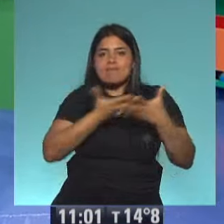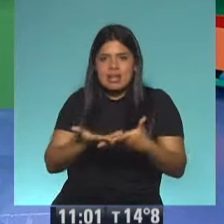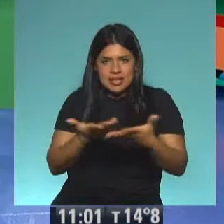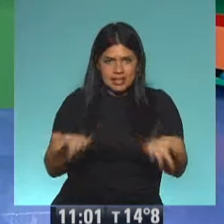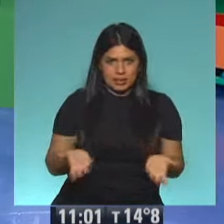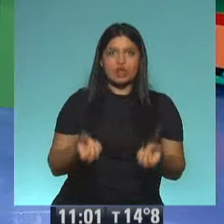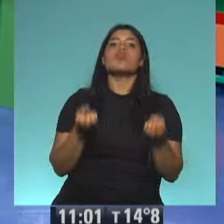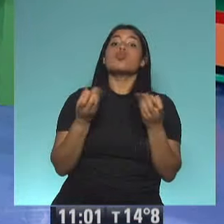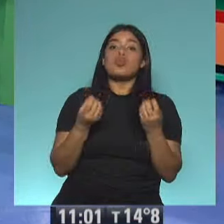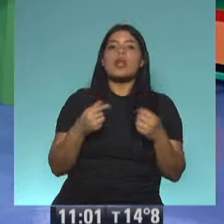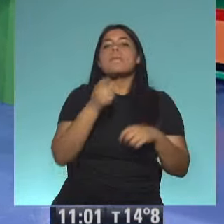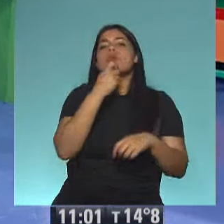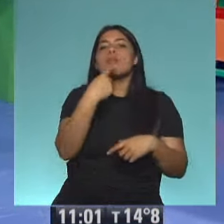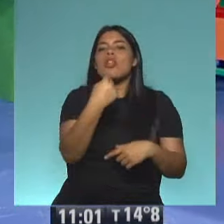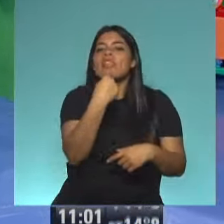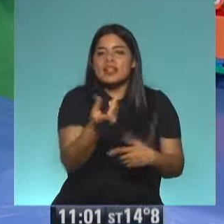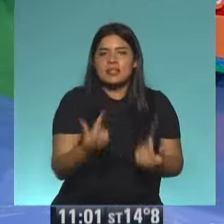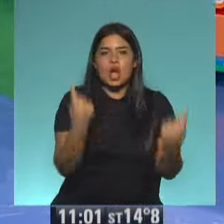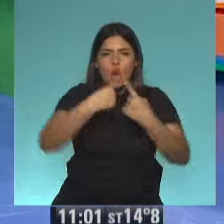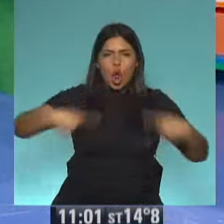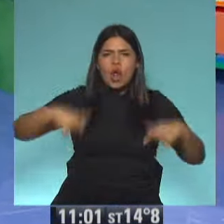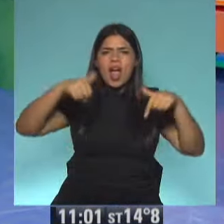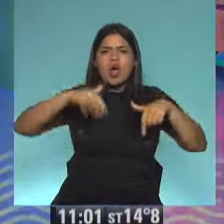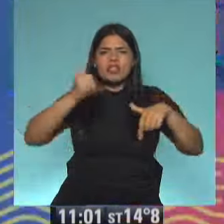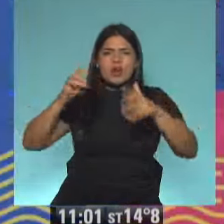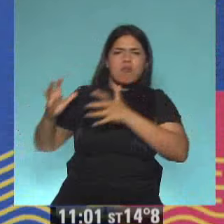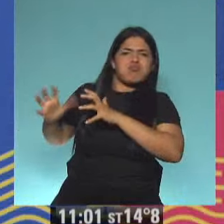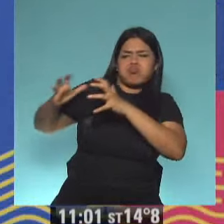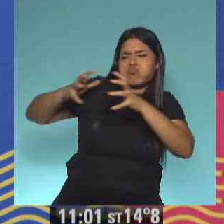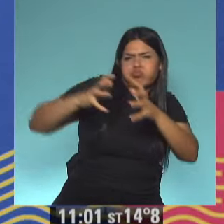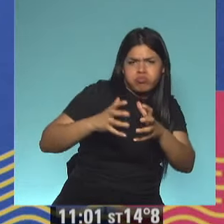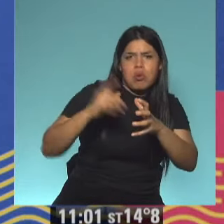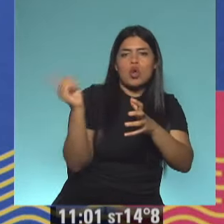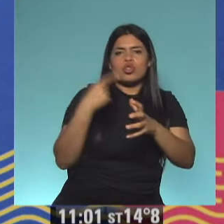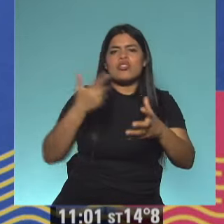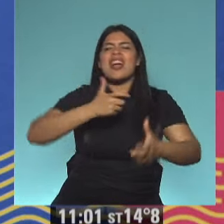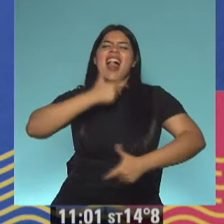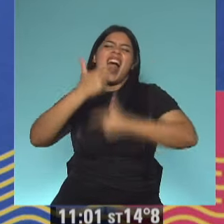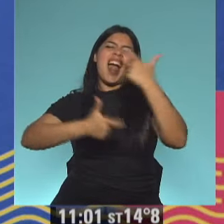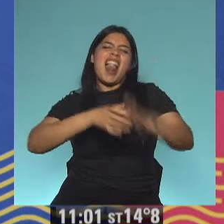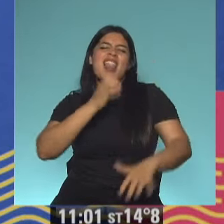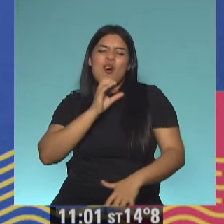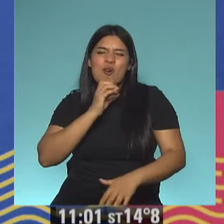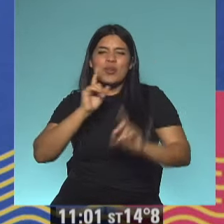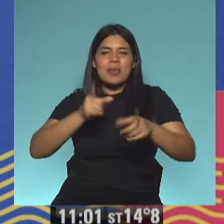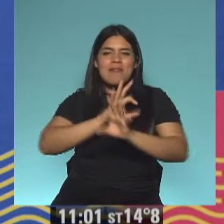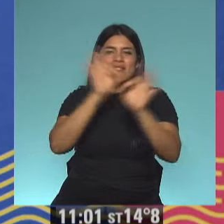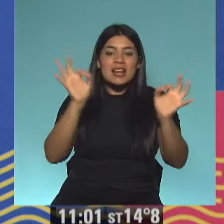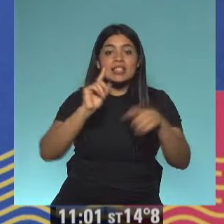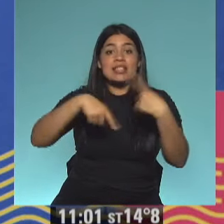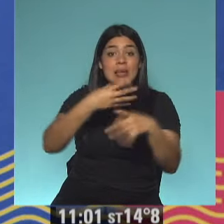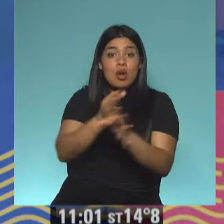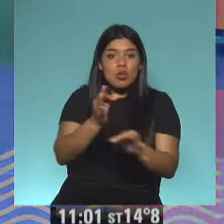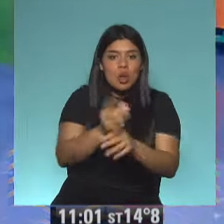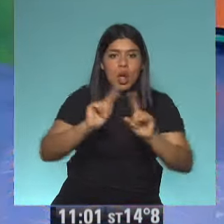Claro, con sus colores, aquí está llegando, es la murga más graciosa y más feliz, es la murga de Seguimos Educando, la del aula